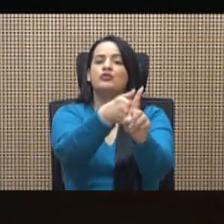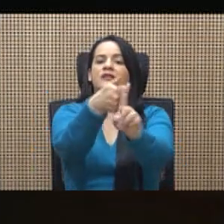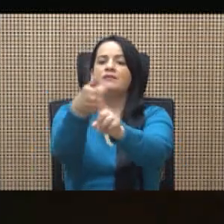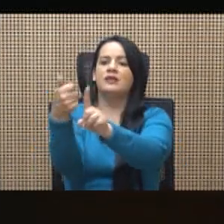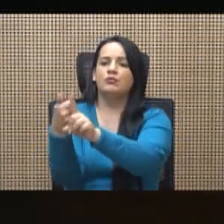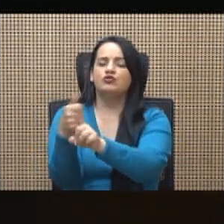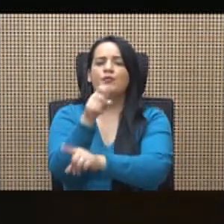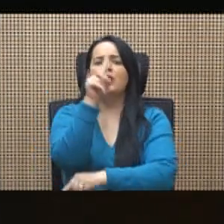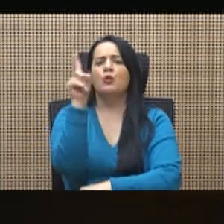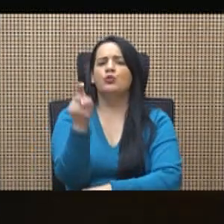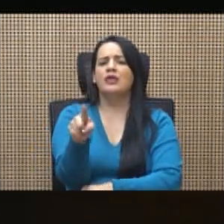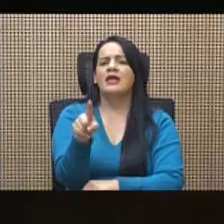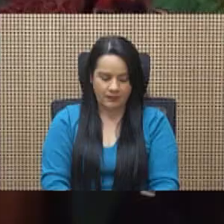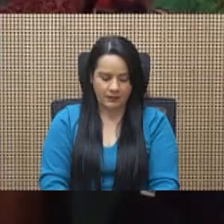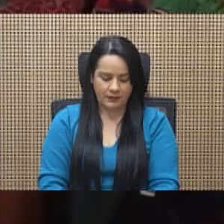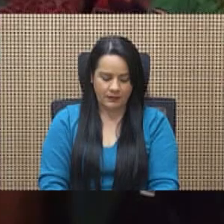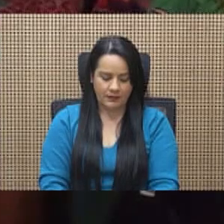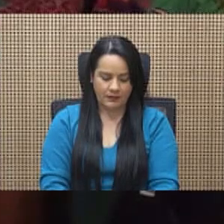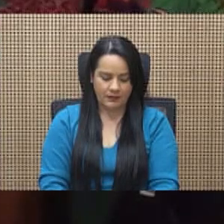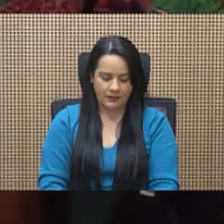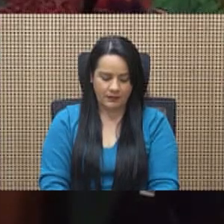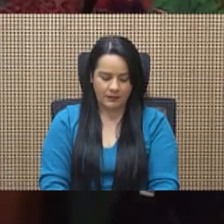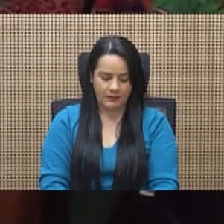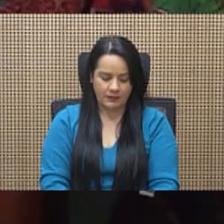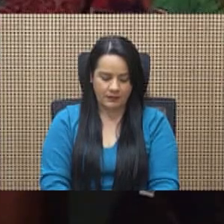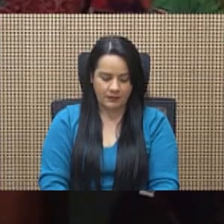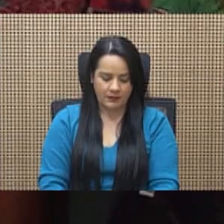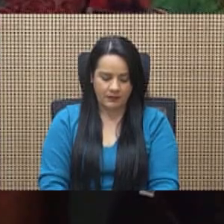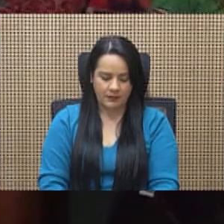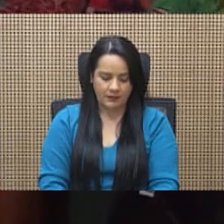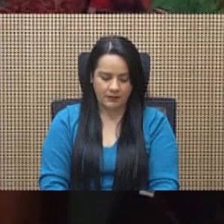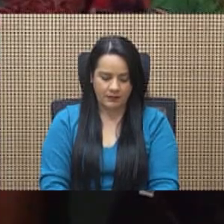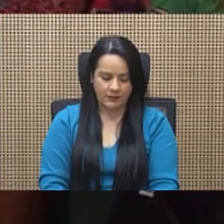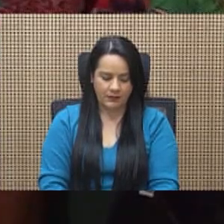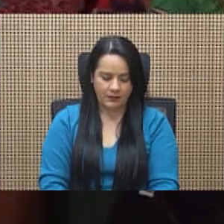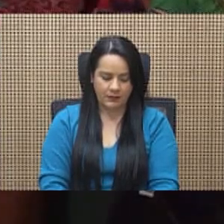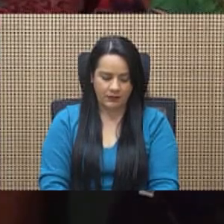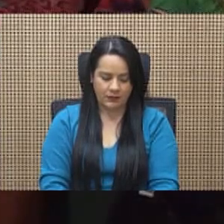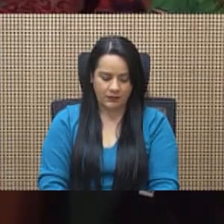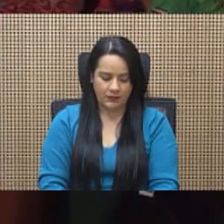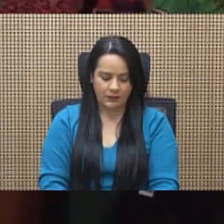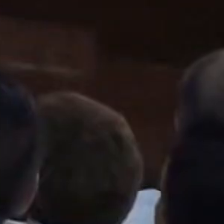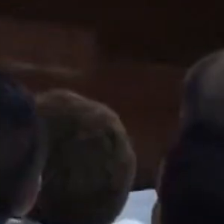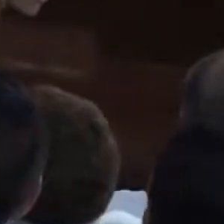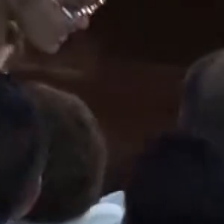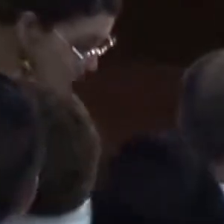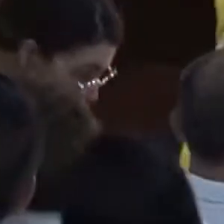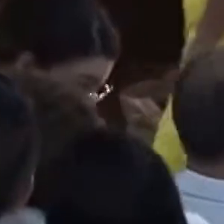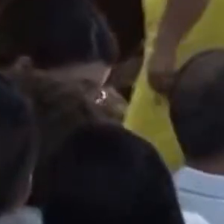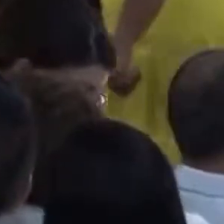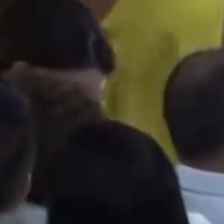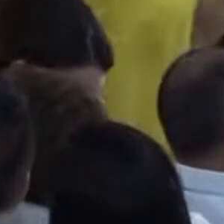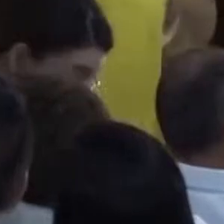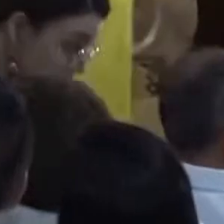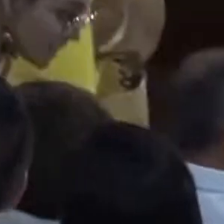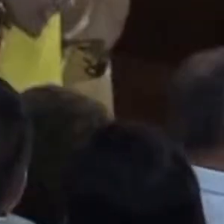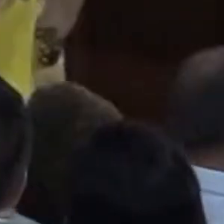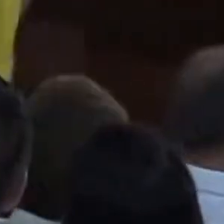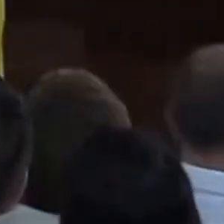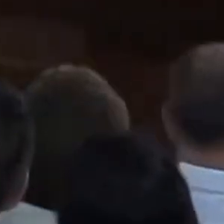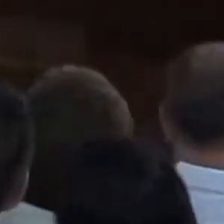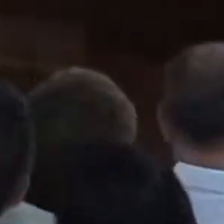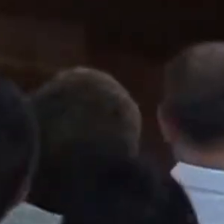hacer ustedes por su provincia como parte de las actividades los diputados también mantendrán mesas de trabajo